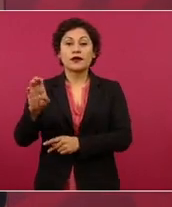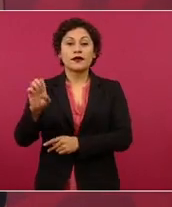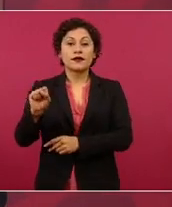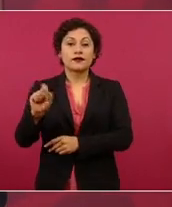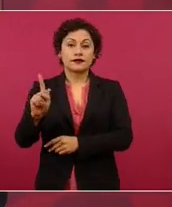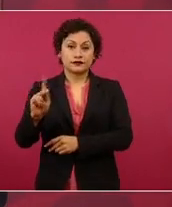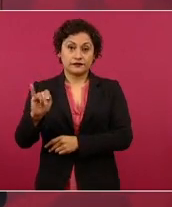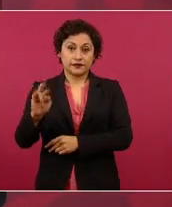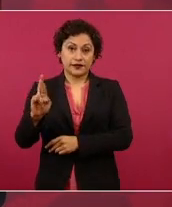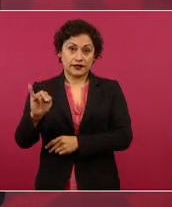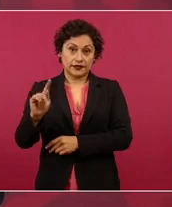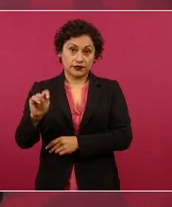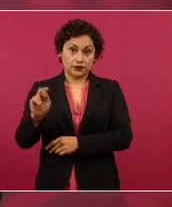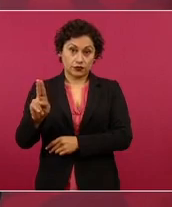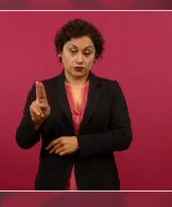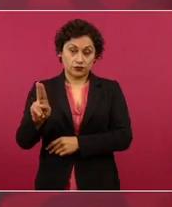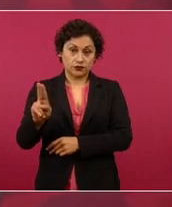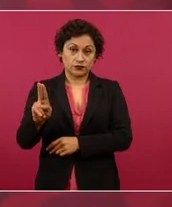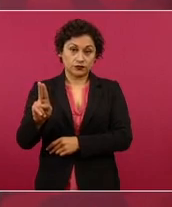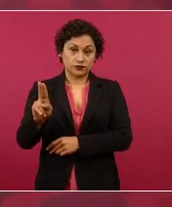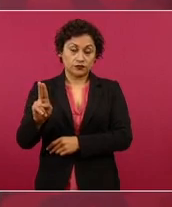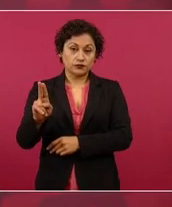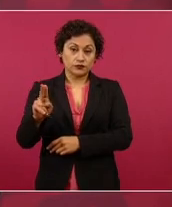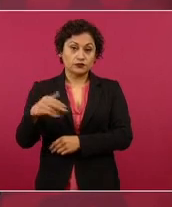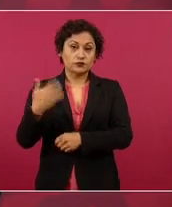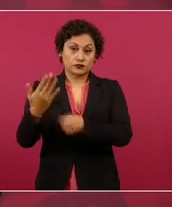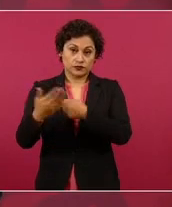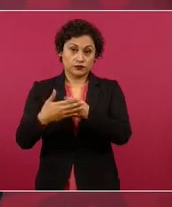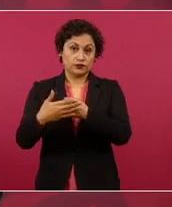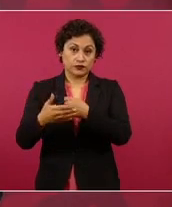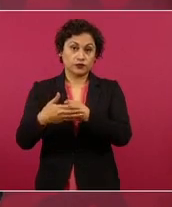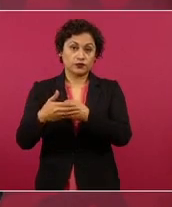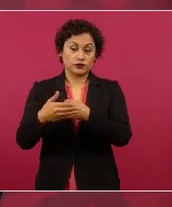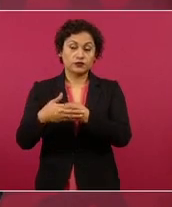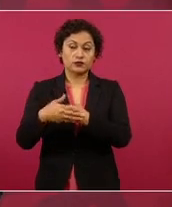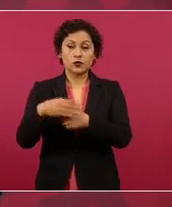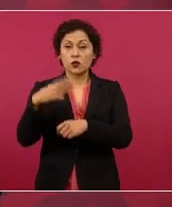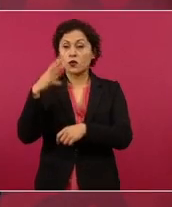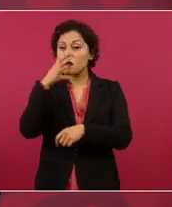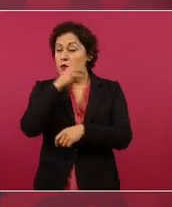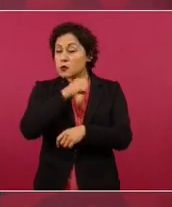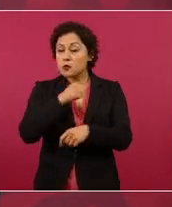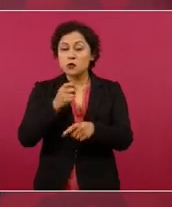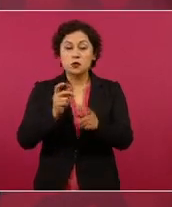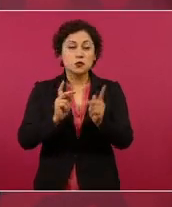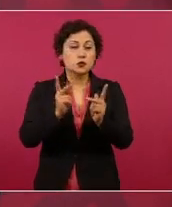ahora que viene la temporada de primavera y de verano,